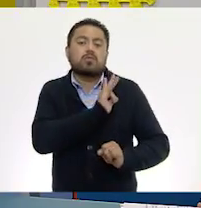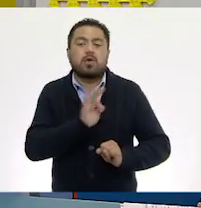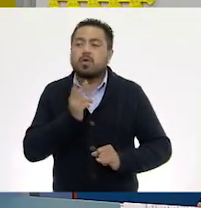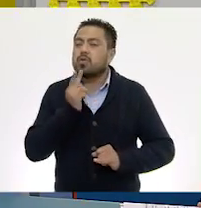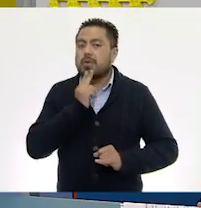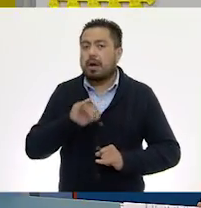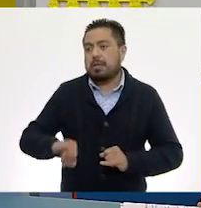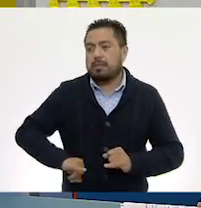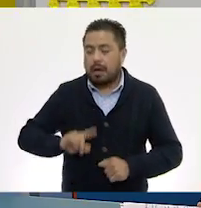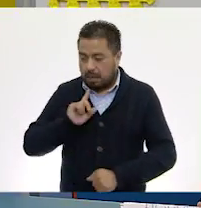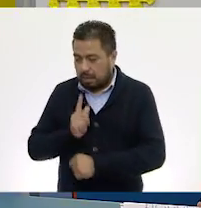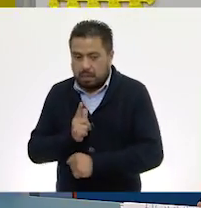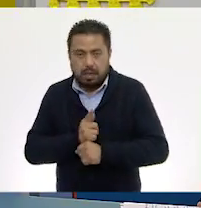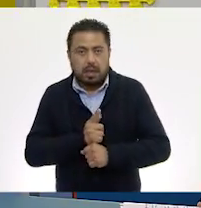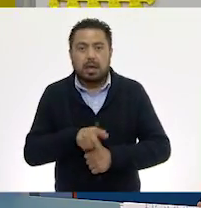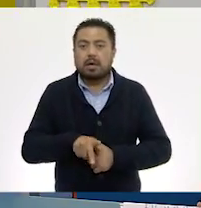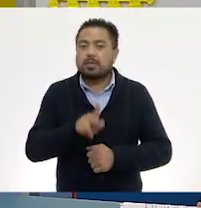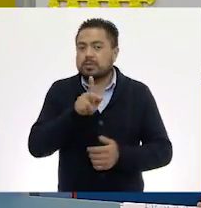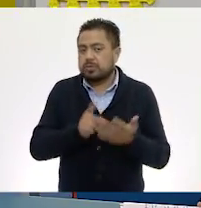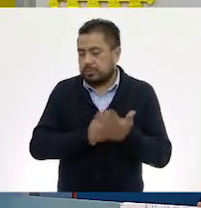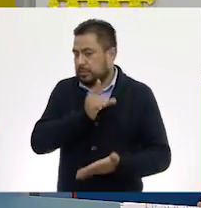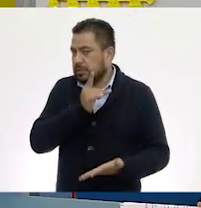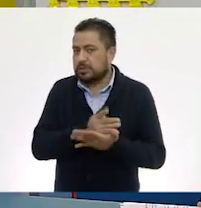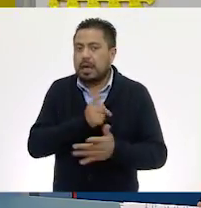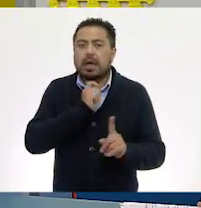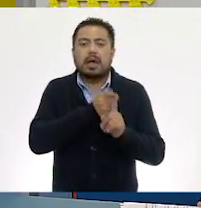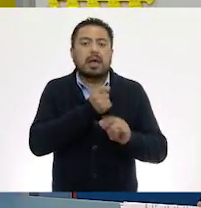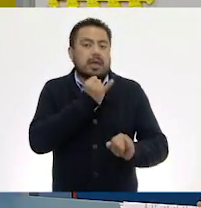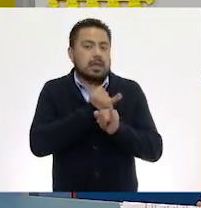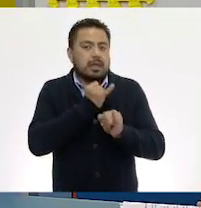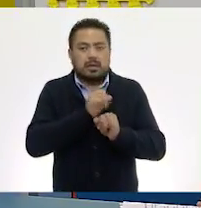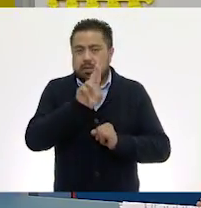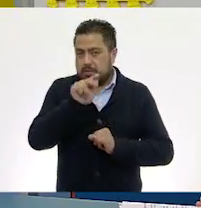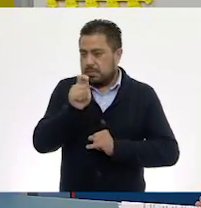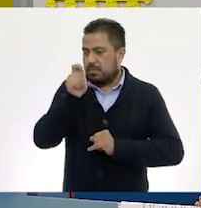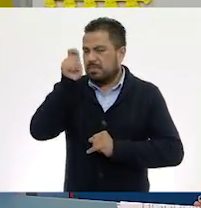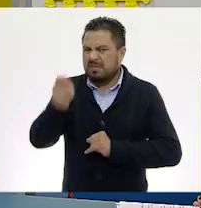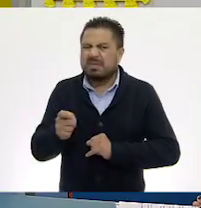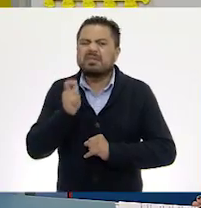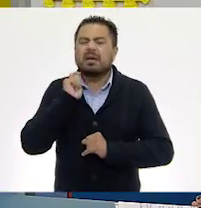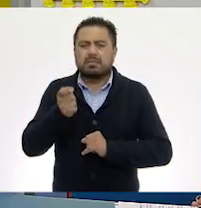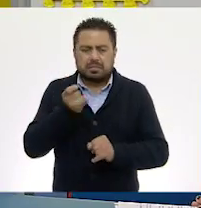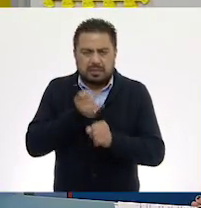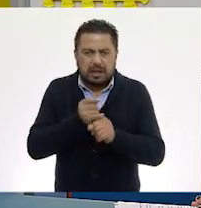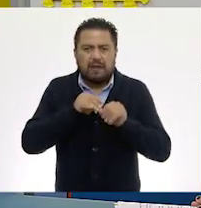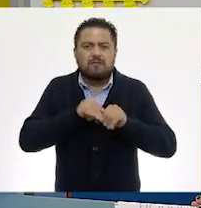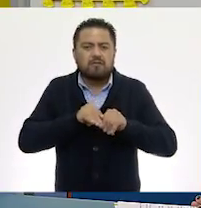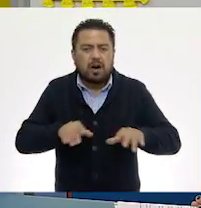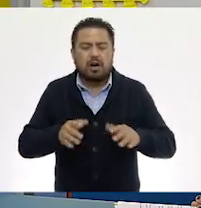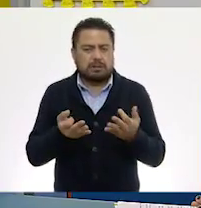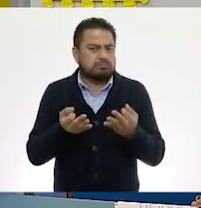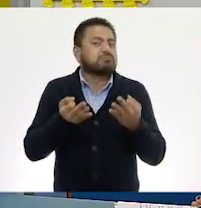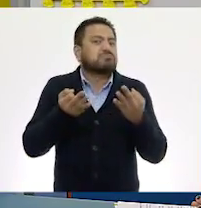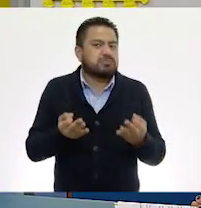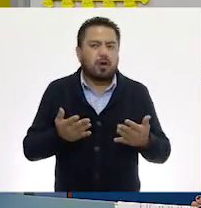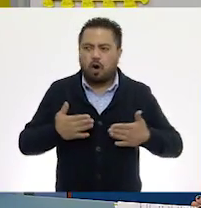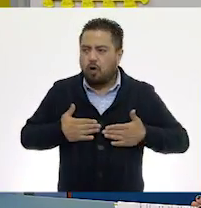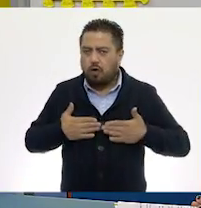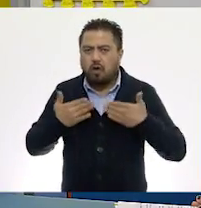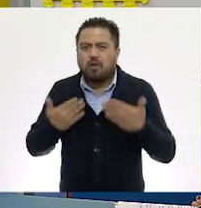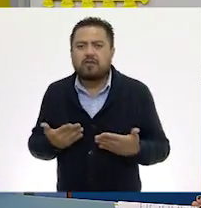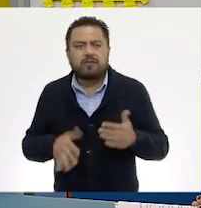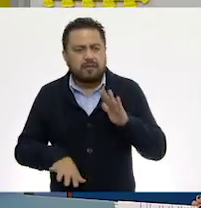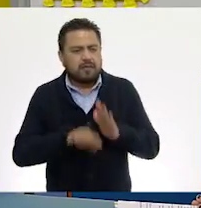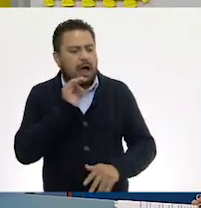e interesante, pero solo porque esté en Internet no significa que la información sea cierta o confiable.